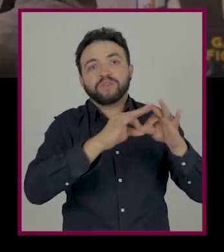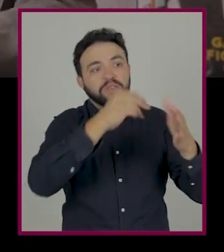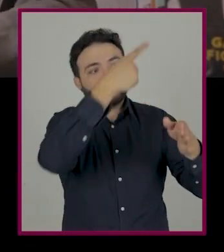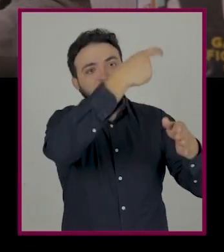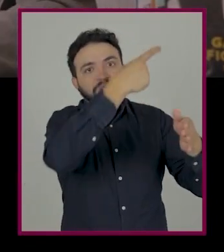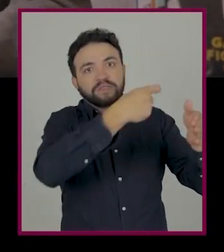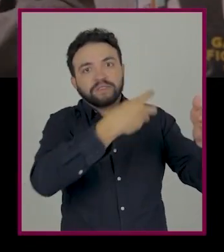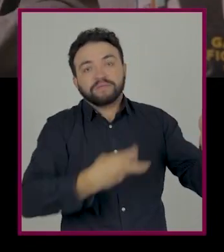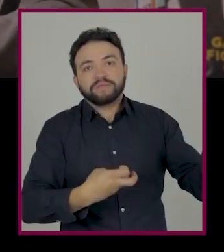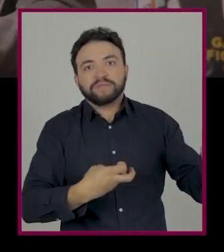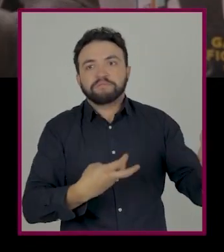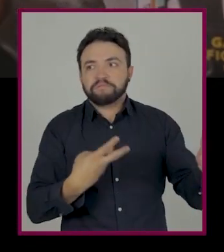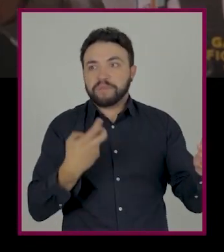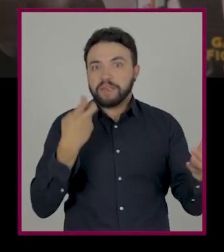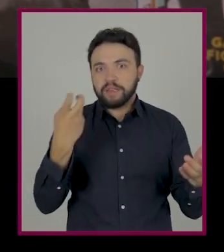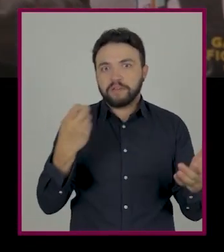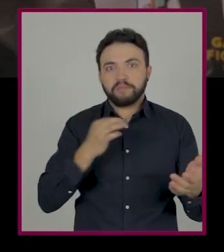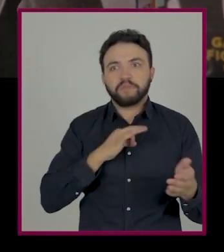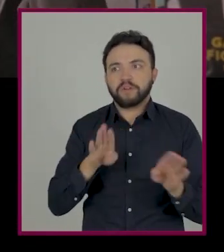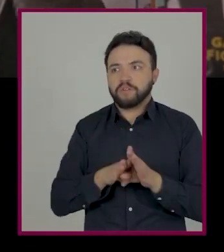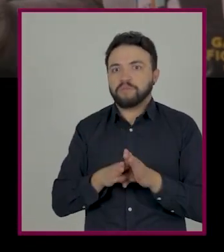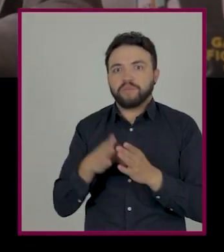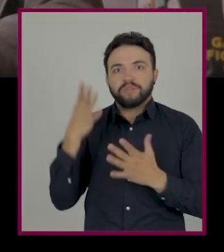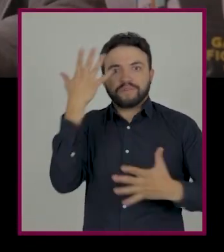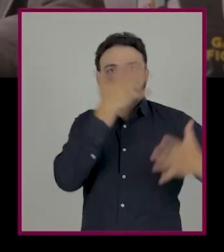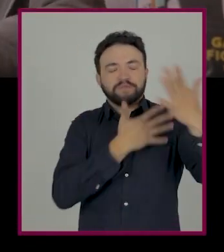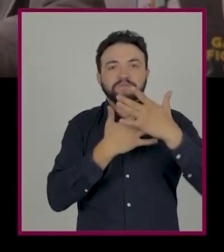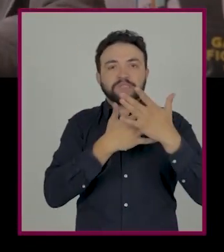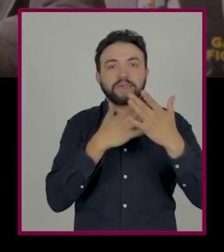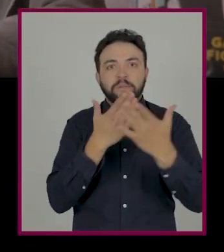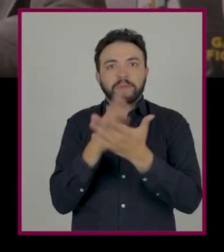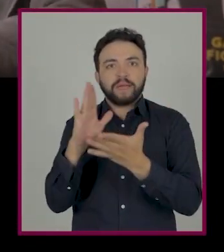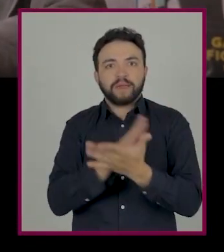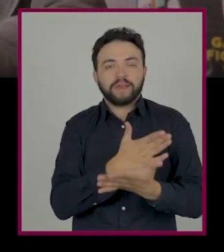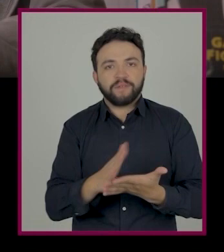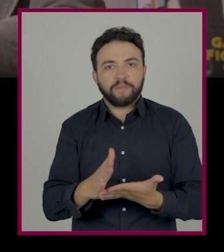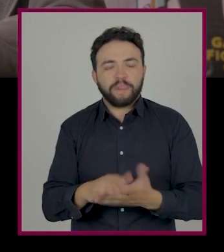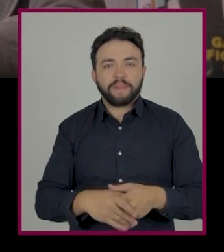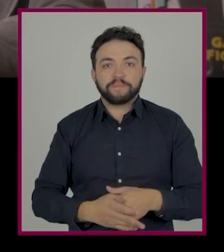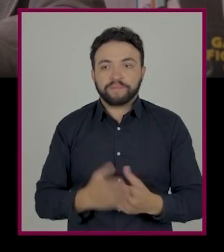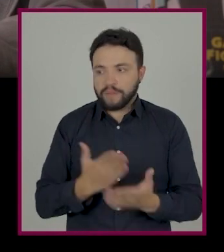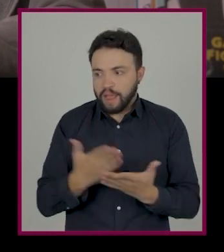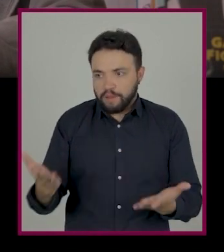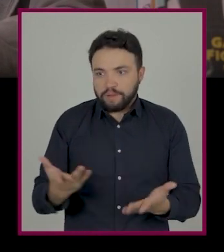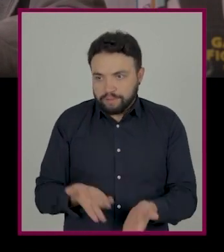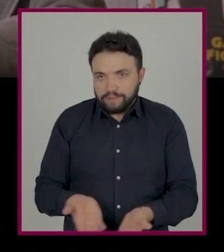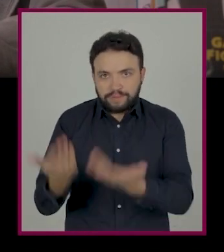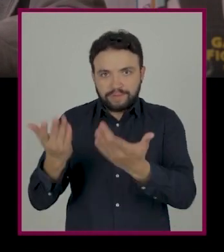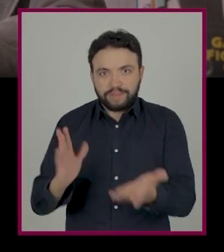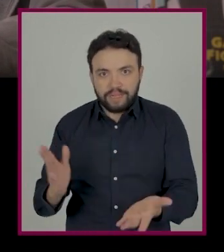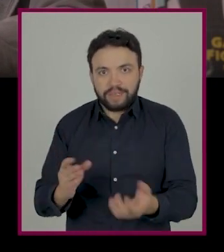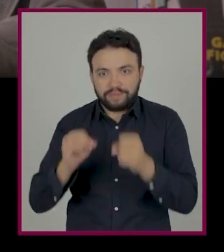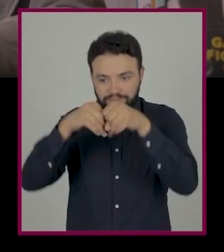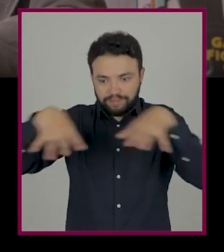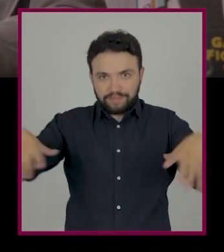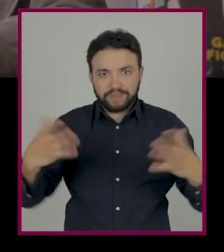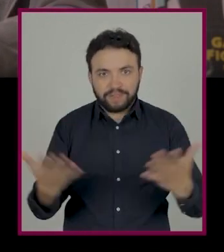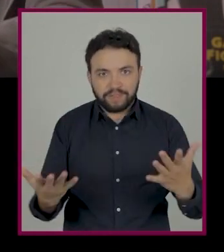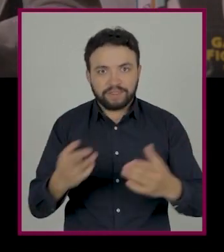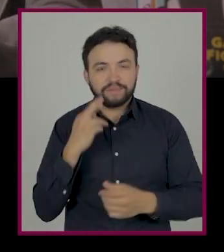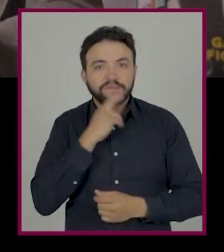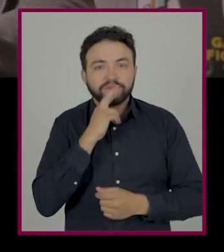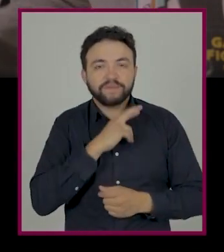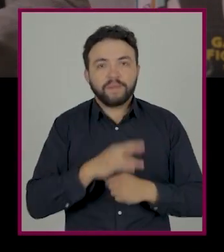Exactamente. Eso evitaría que me confunda entre tanto texto. Bien, ahora, ¿qué esperas? ¡Corre a hacer